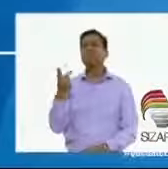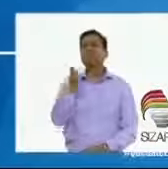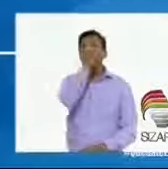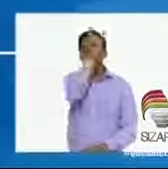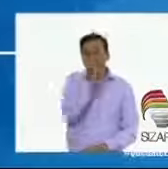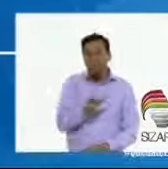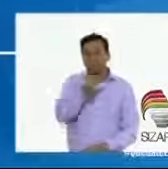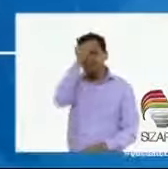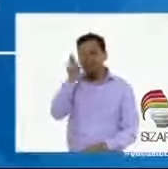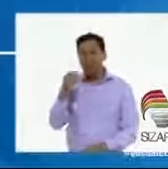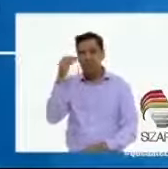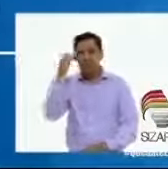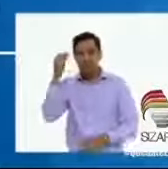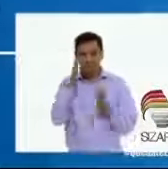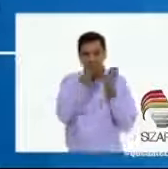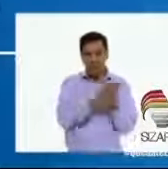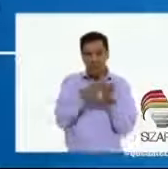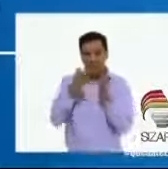de tiempo se refieren?